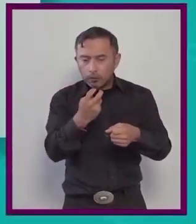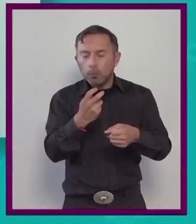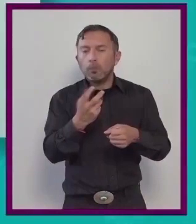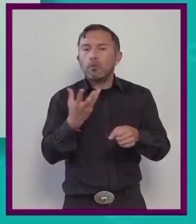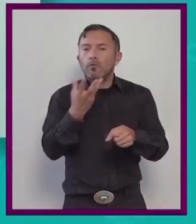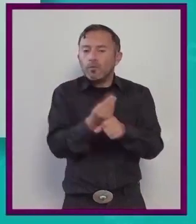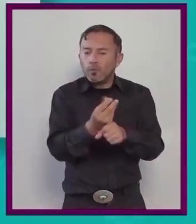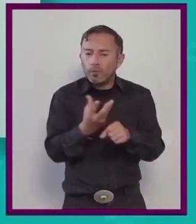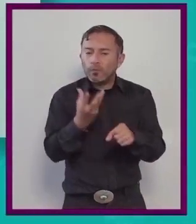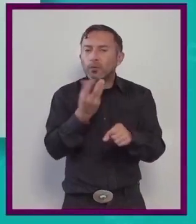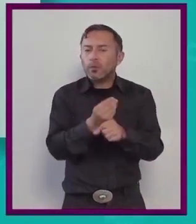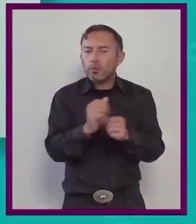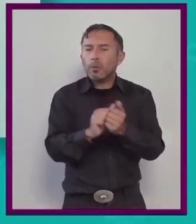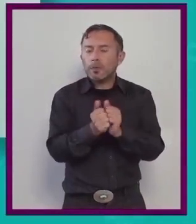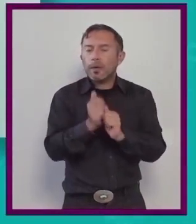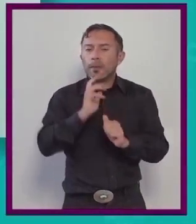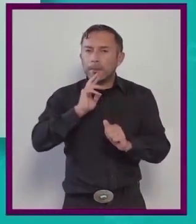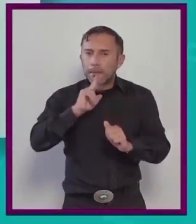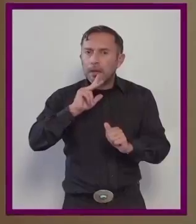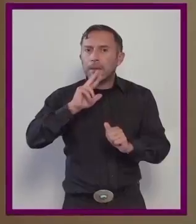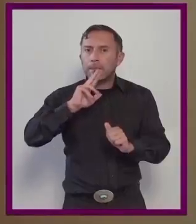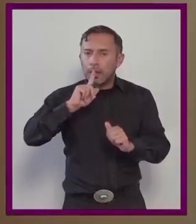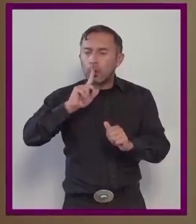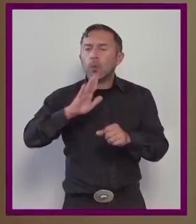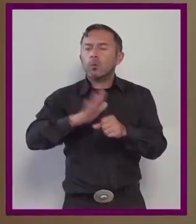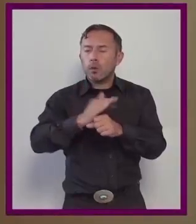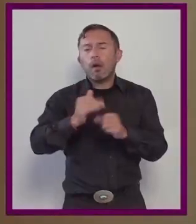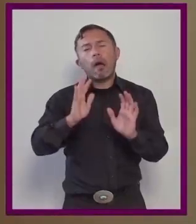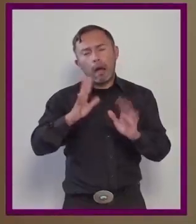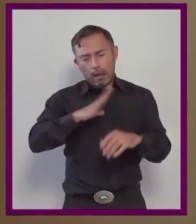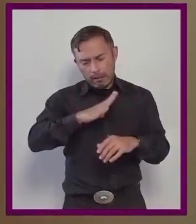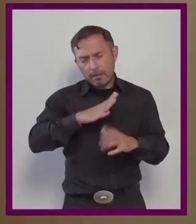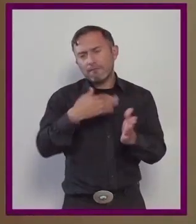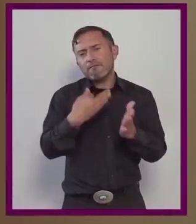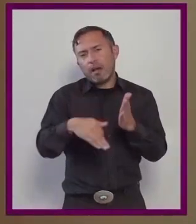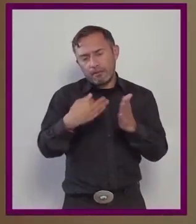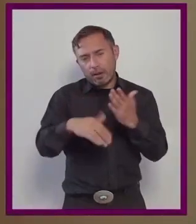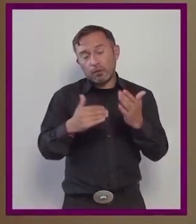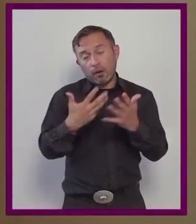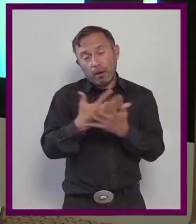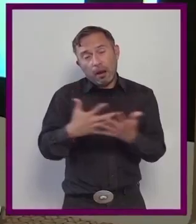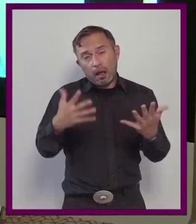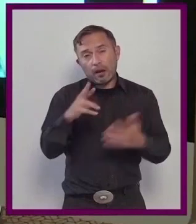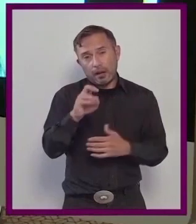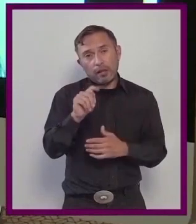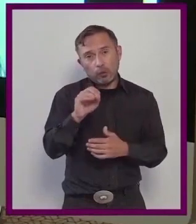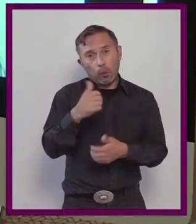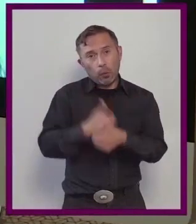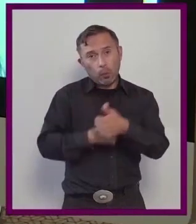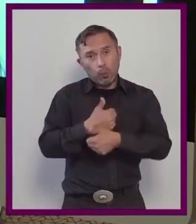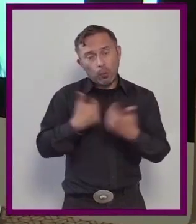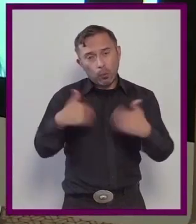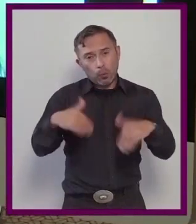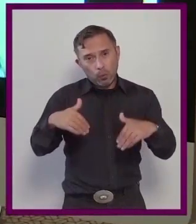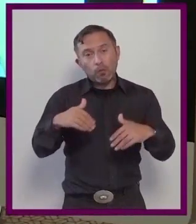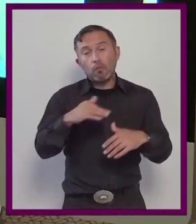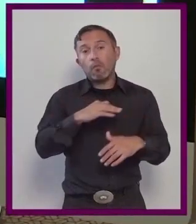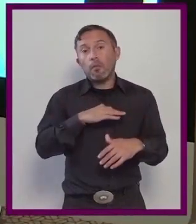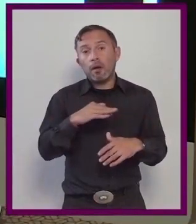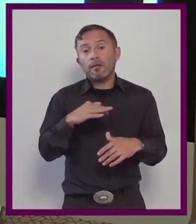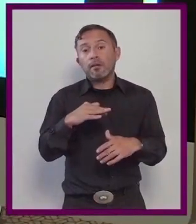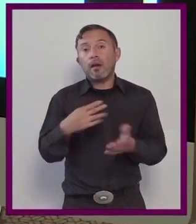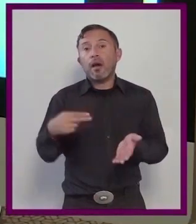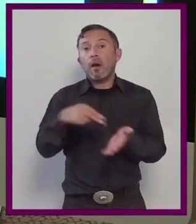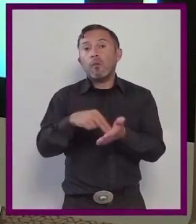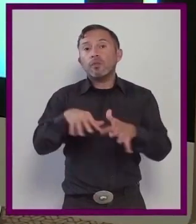siga consolidando y mejorando. Ah, ok. Tenemos grandes retos como hacer todavía